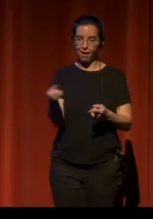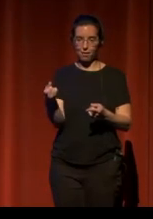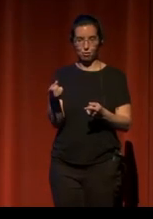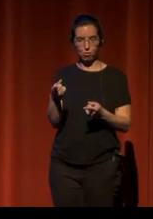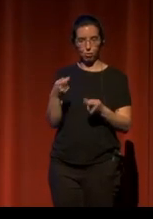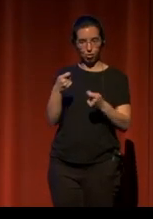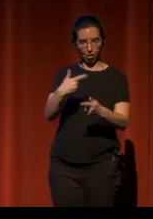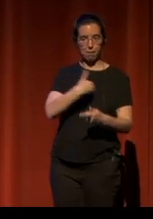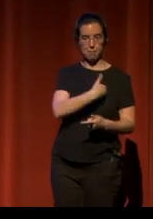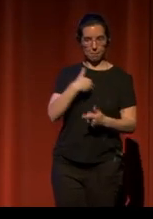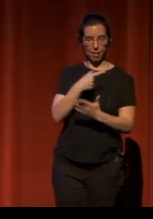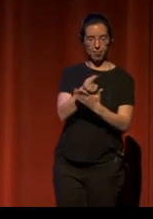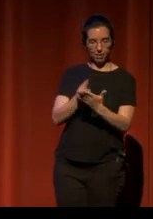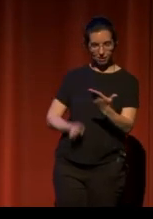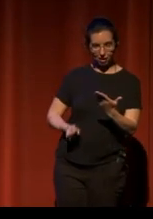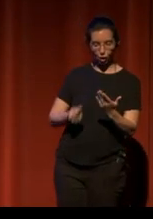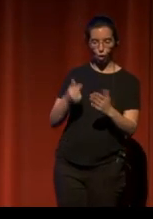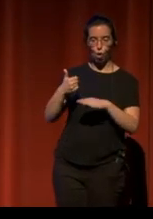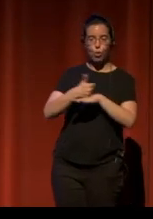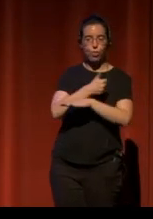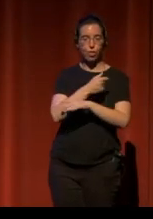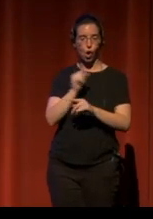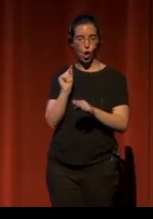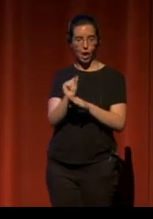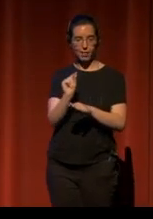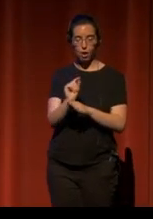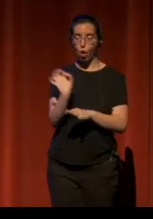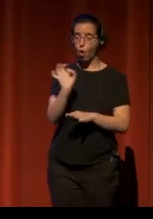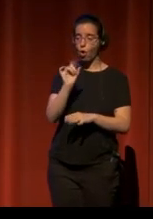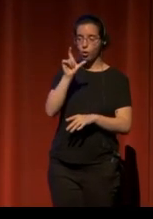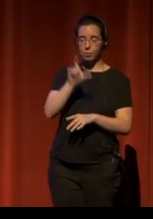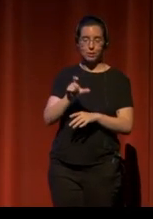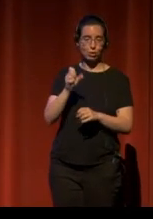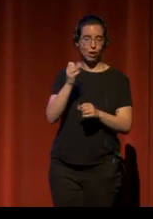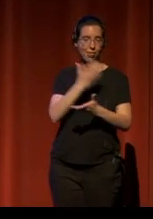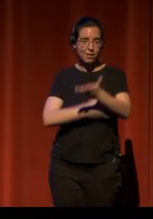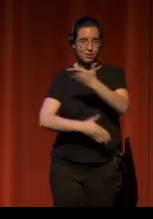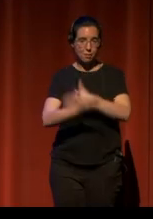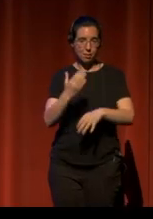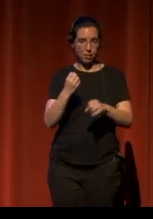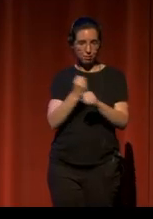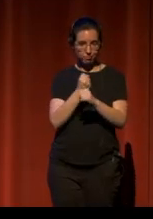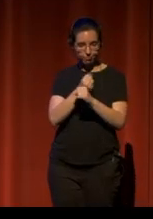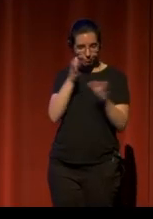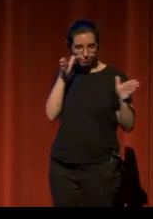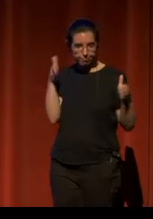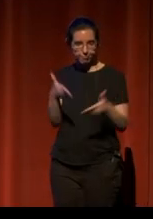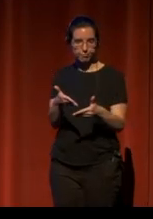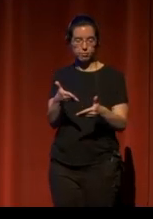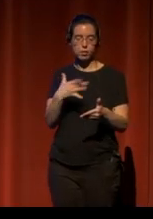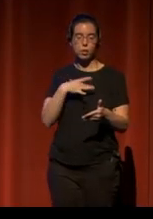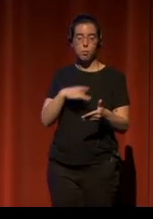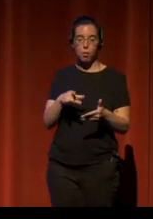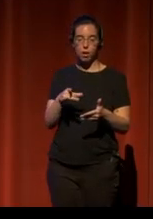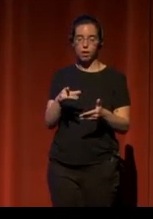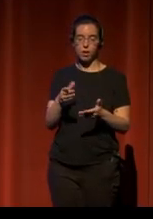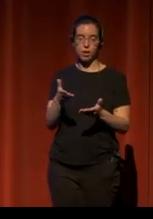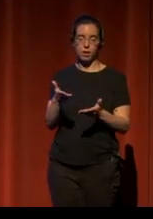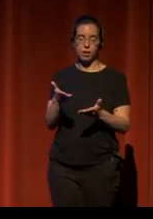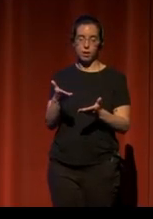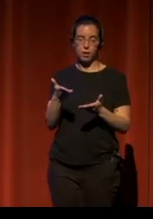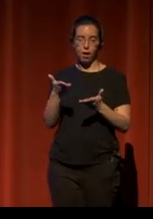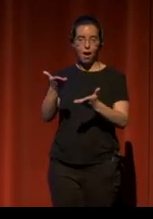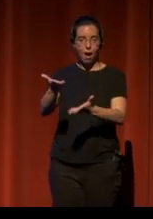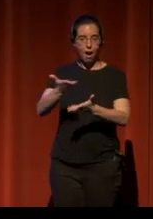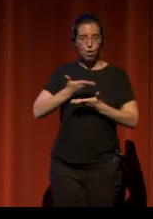ciudadanos críticos o trabajo con personas con discapacidad en el que eh nos ayudaban a